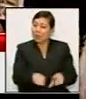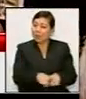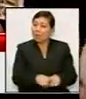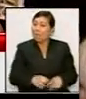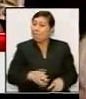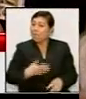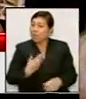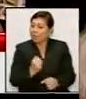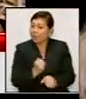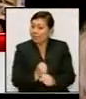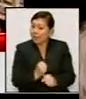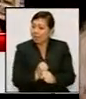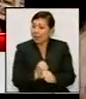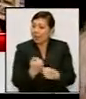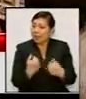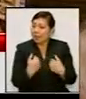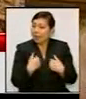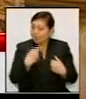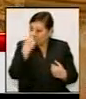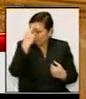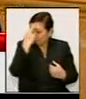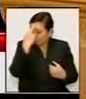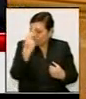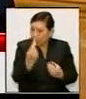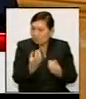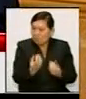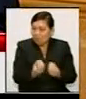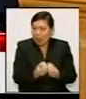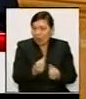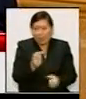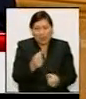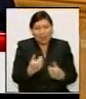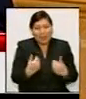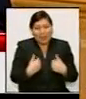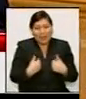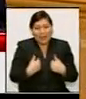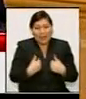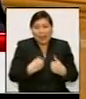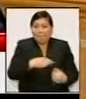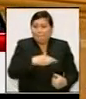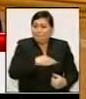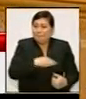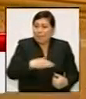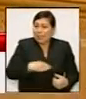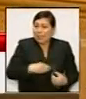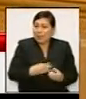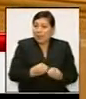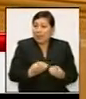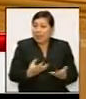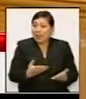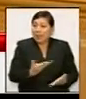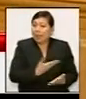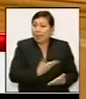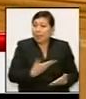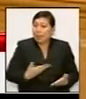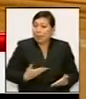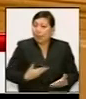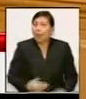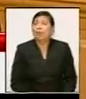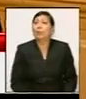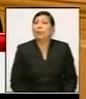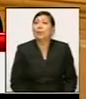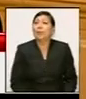poder trabajar y tener el honor que pocas personas han tenido de ser ministro tanto del presidente Fernando